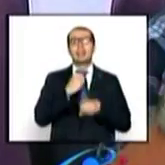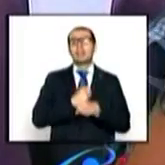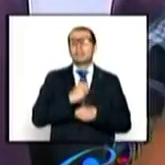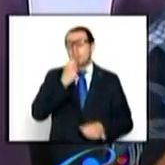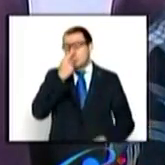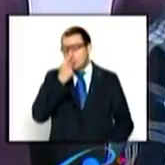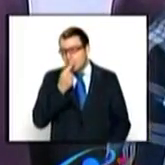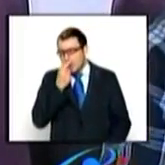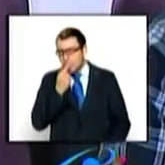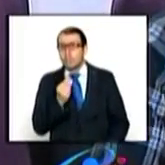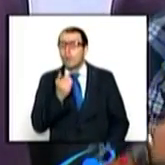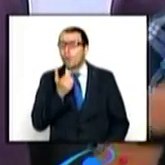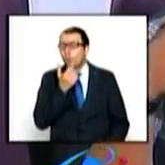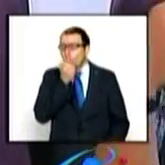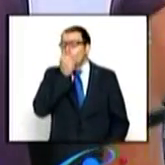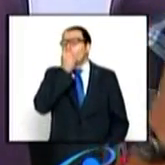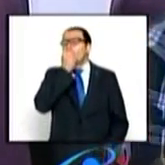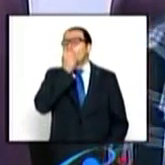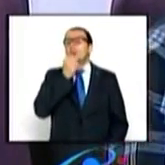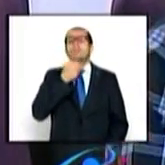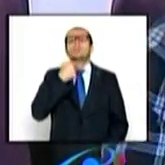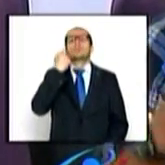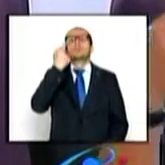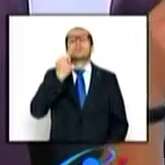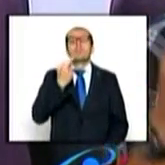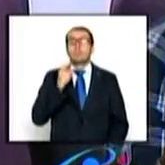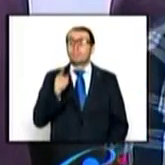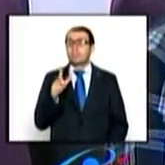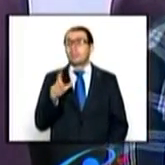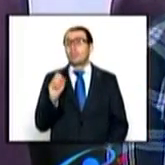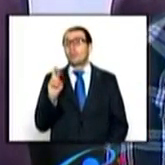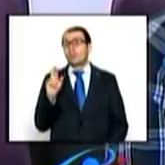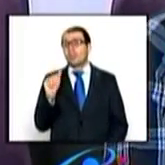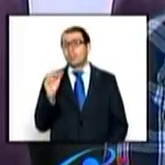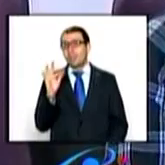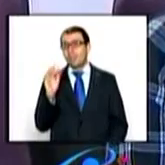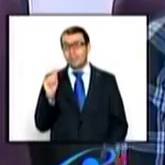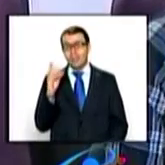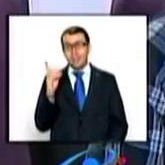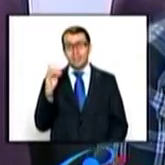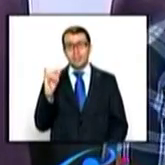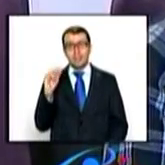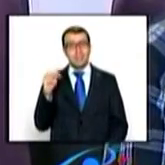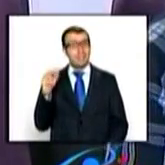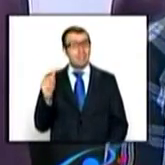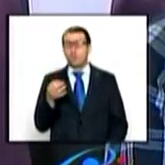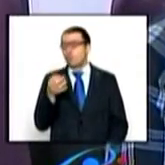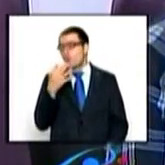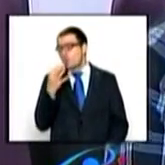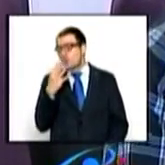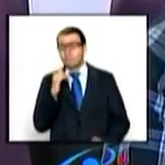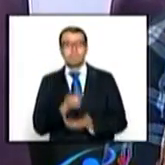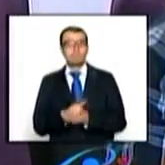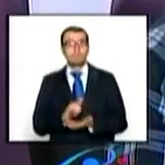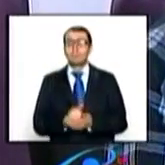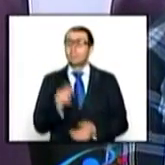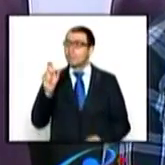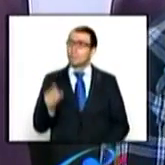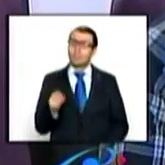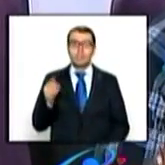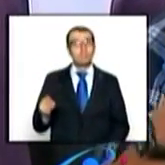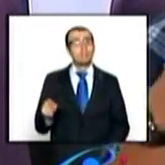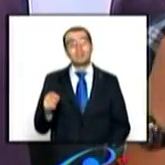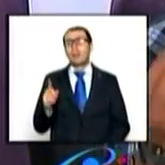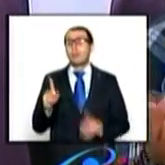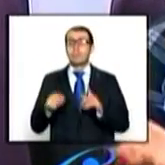consultando con inhaladores, con toda la famosa loratadina, la cetiricina, y ya consultó porque definitivamente la señora no tenía vida, ya estaba empezando a roncar,